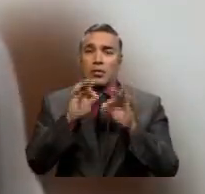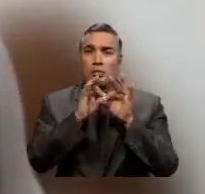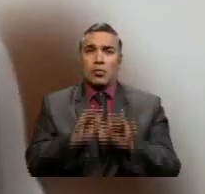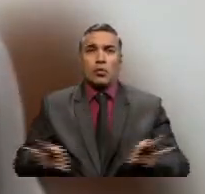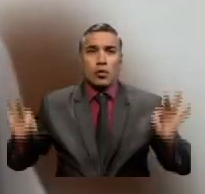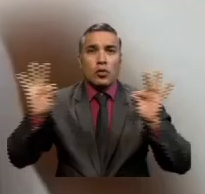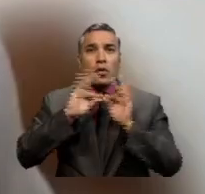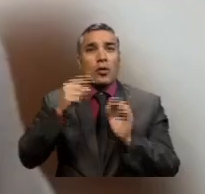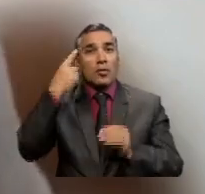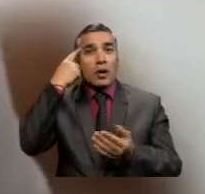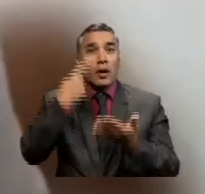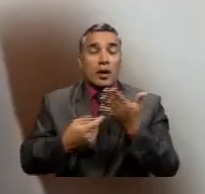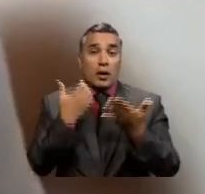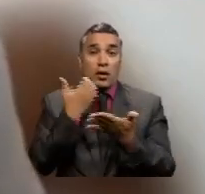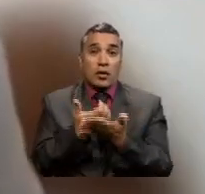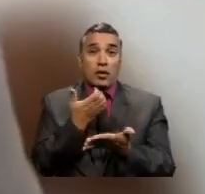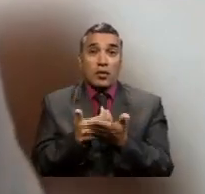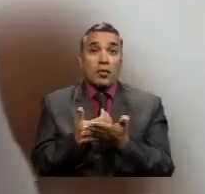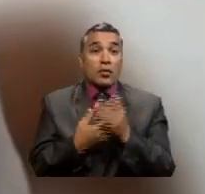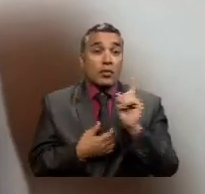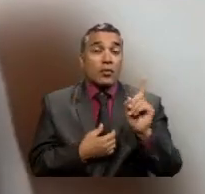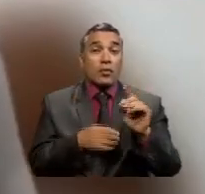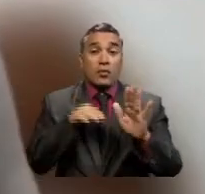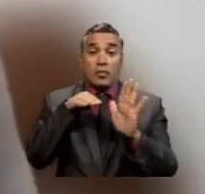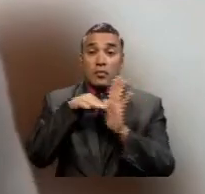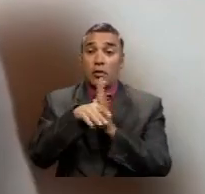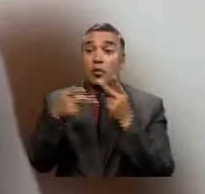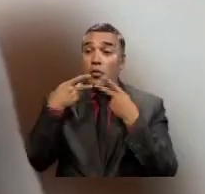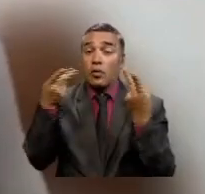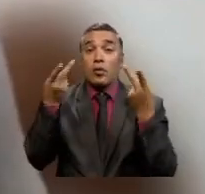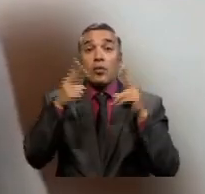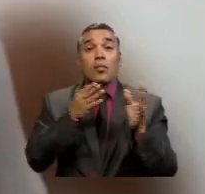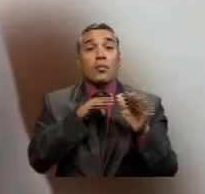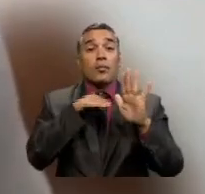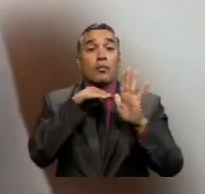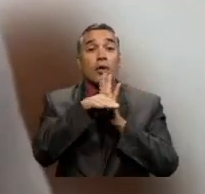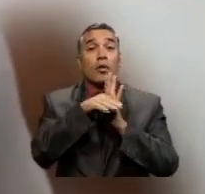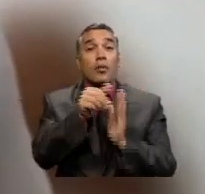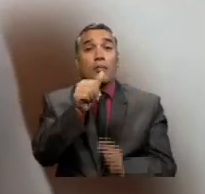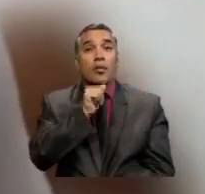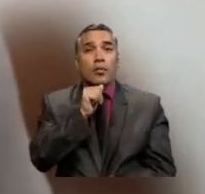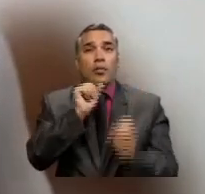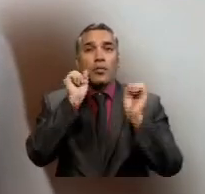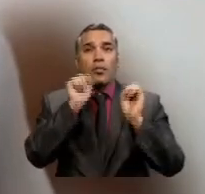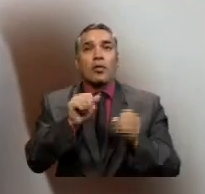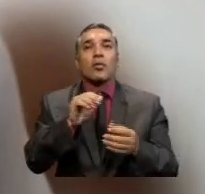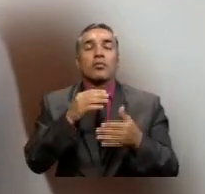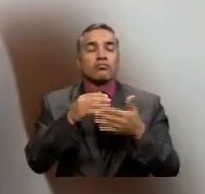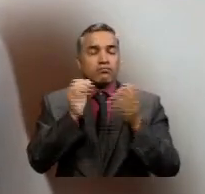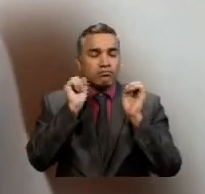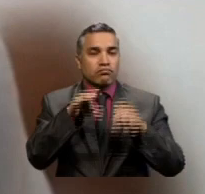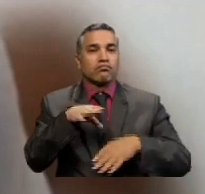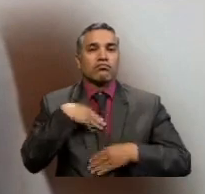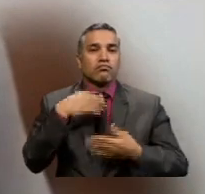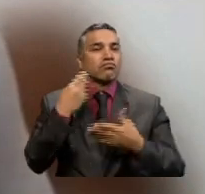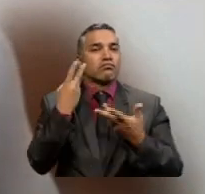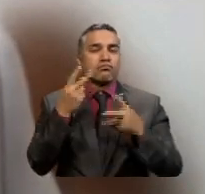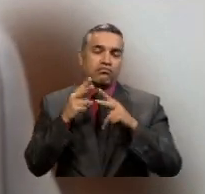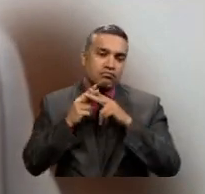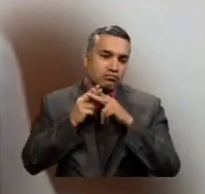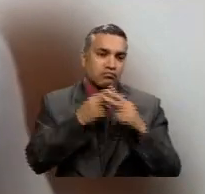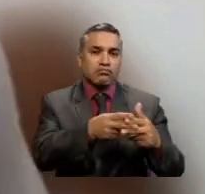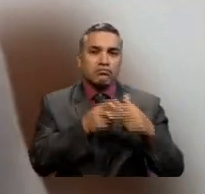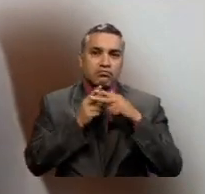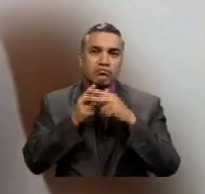para que nuevamente la economía, tanto la banca pública como privada, puedan ellos estar abiertos a abrir